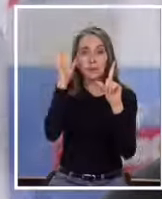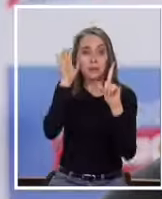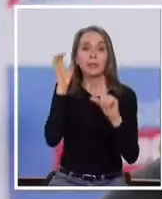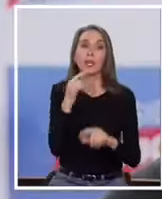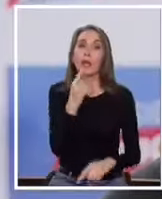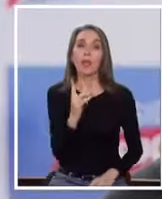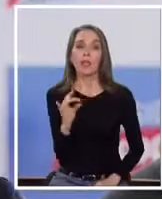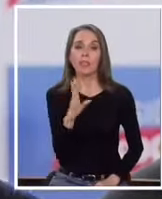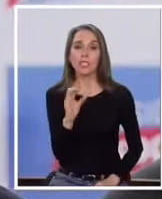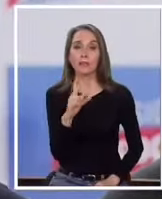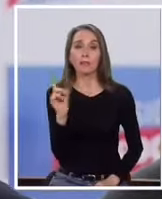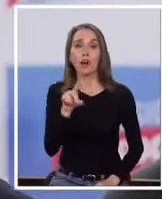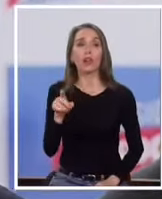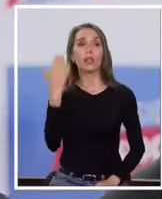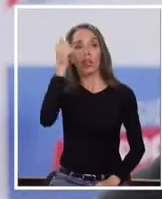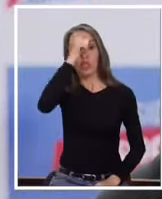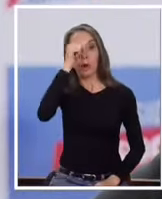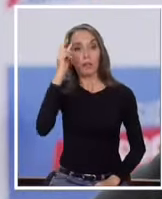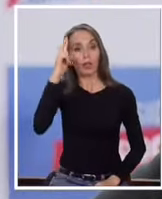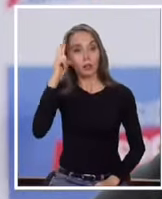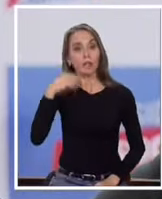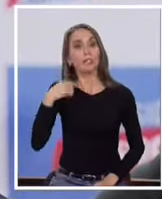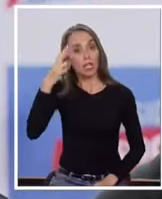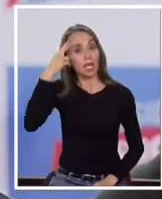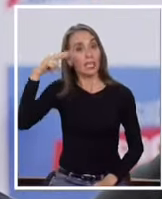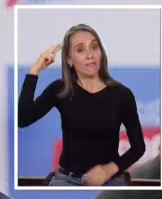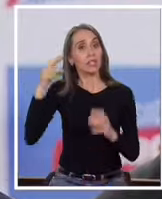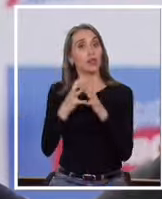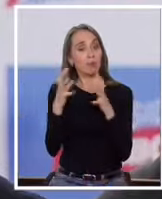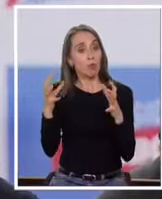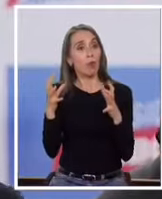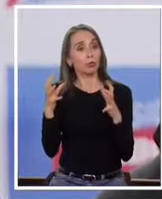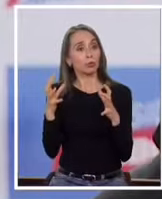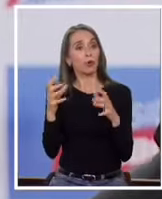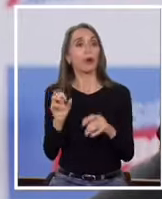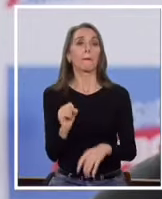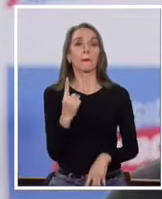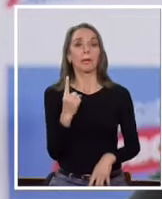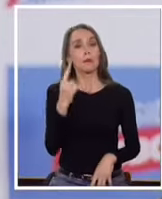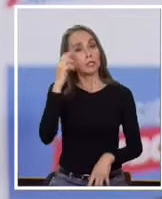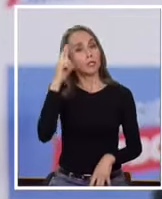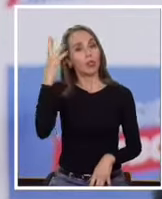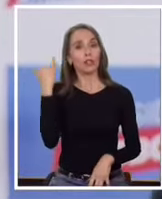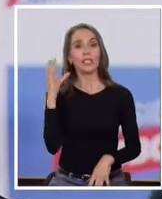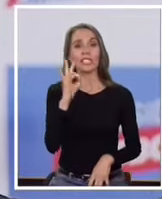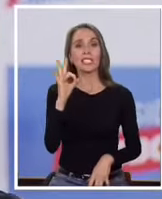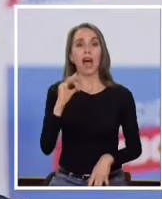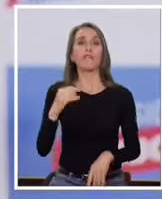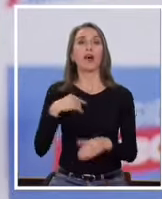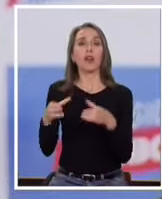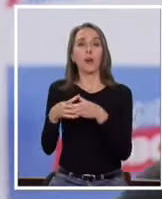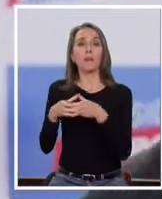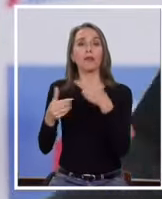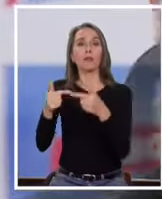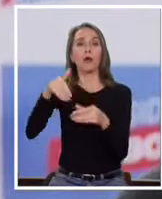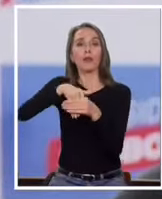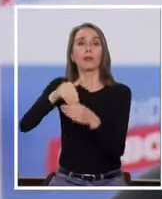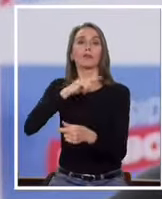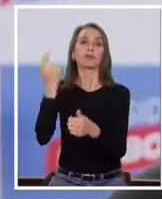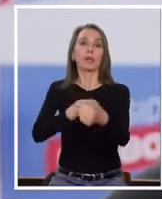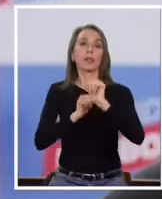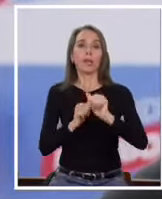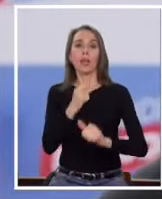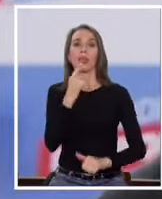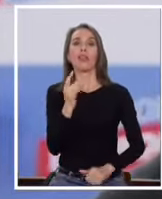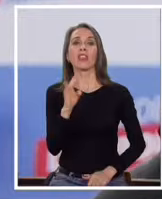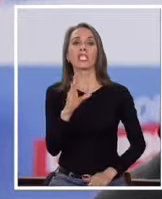Desbordes estaba en reflexión el domingo. Sí, pues reflexioné hartas cosas. Lo primero, por supuesto, la derrota del sábado. Por supuesto que hay que reflexionarla, pues. Desbordes